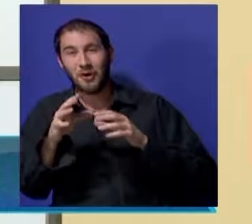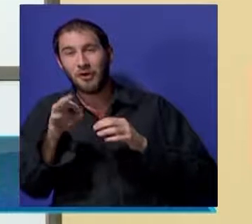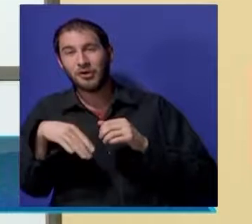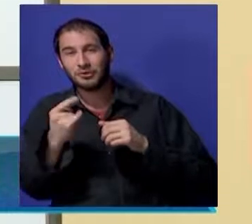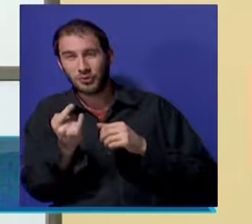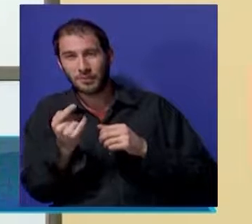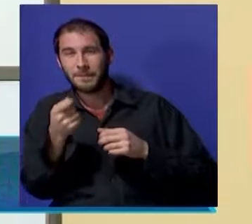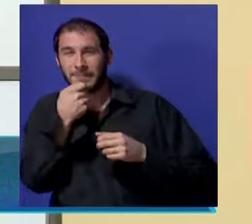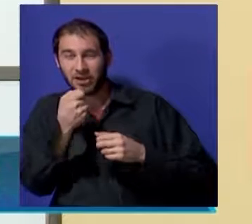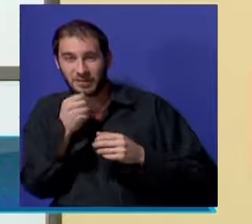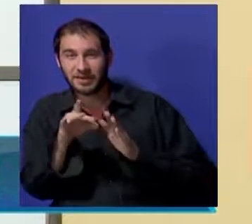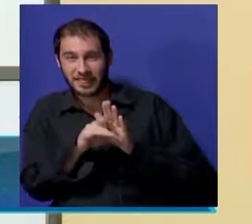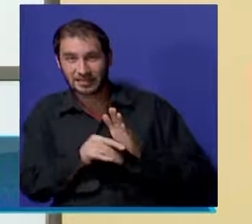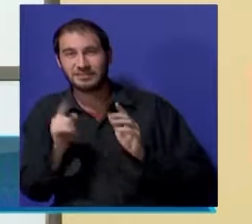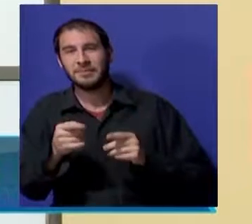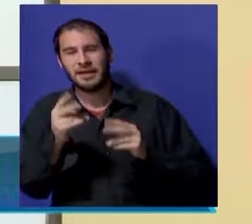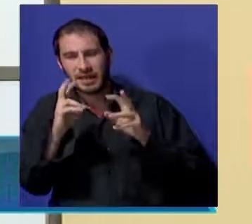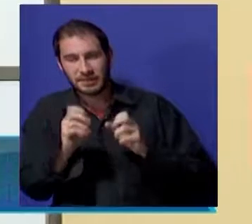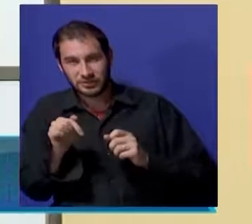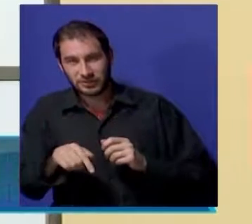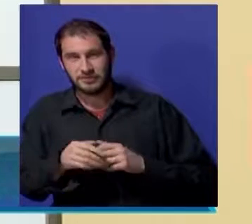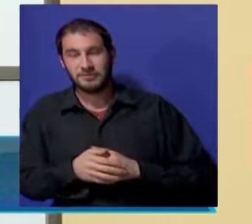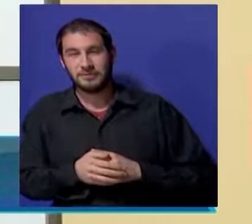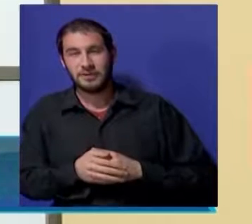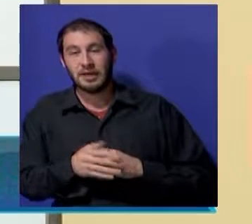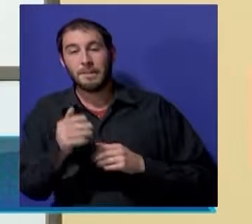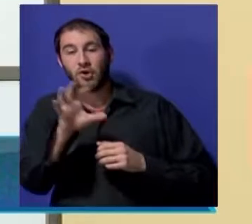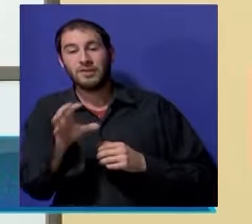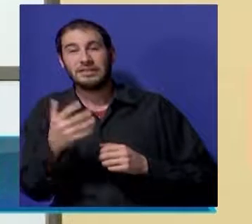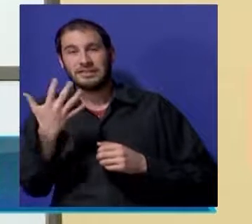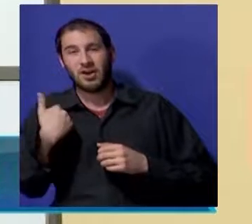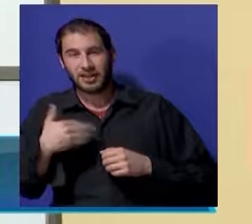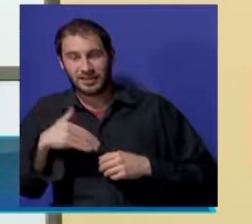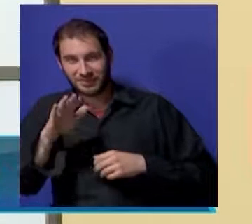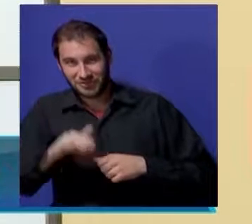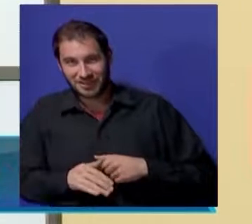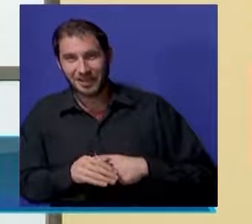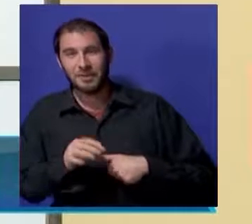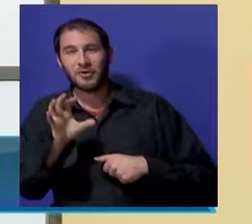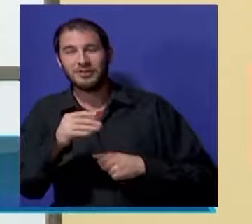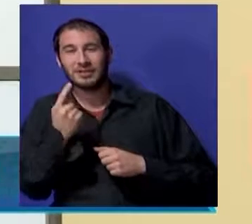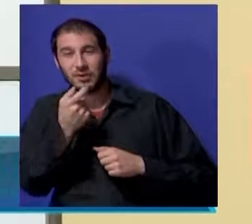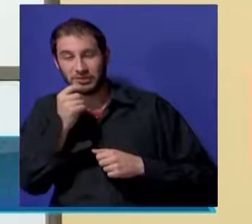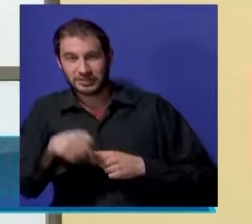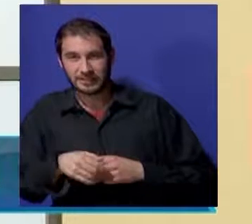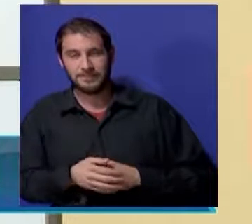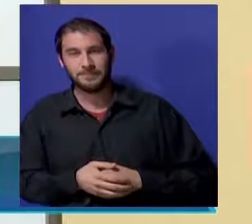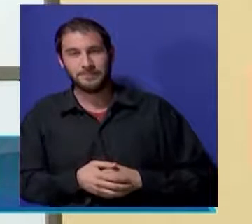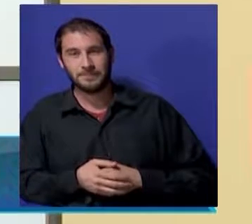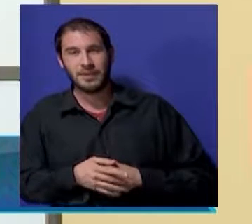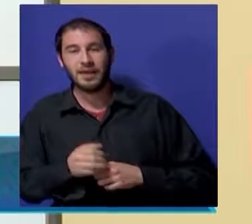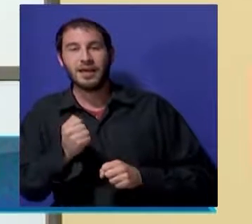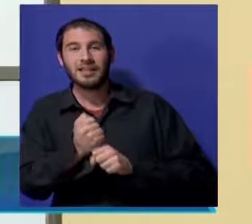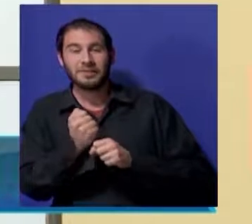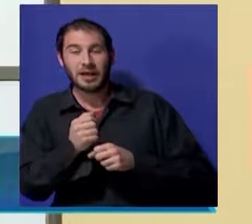en periodismo de datos y en investigaciones en 5 provincias de la Argentina. Una de esas provincias es Mendoza. Bien. Y está trabajando